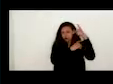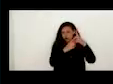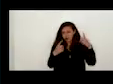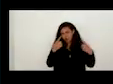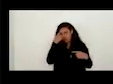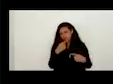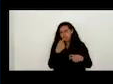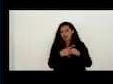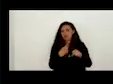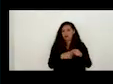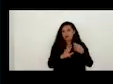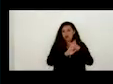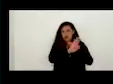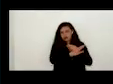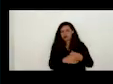enfermedades.